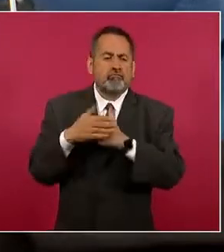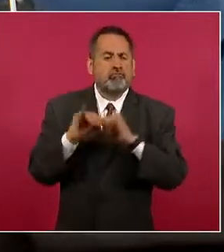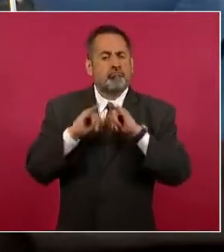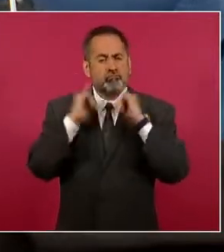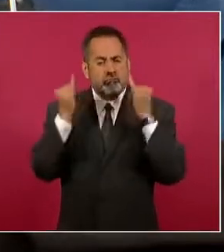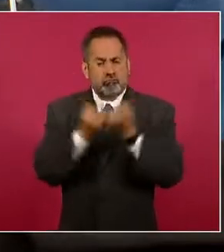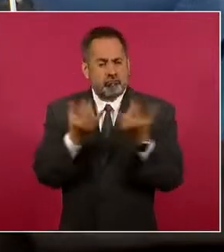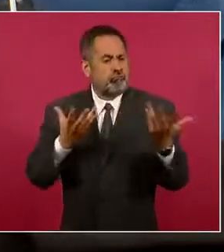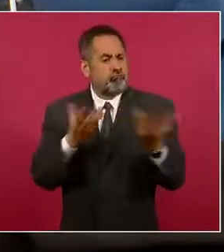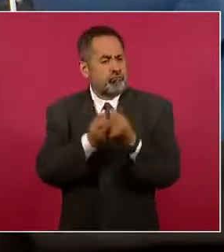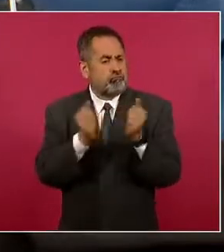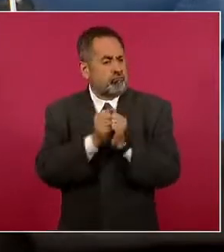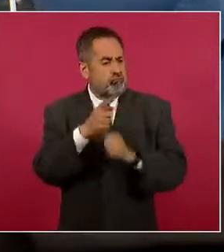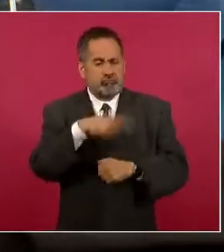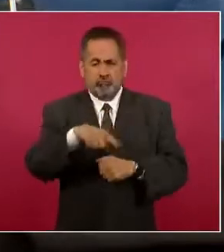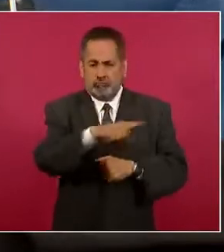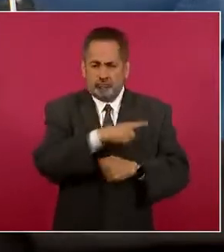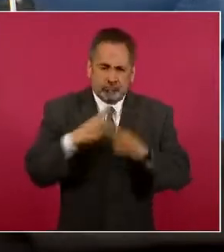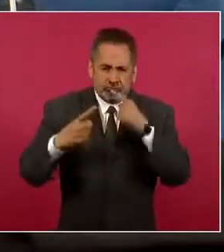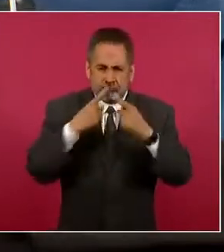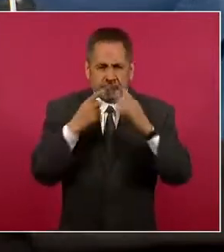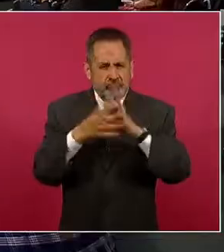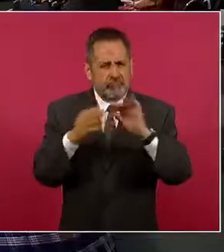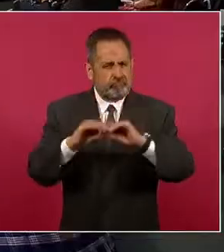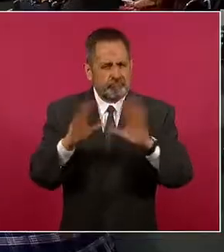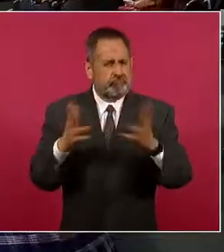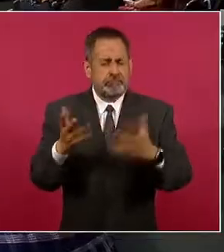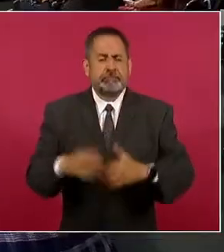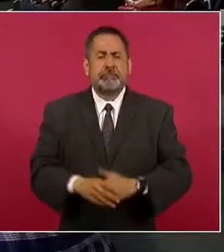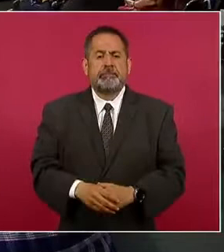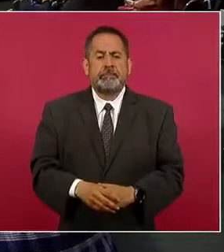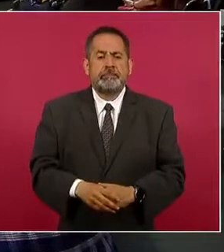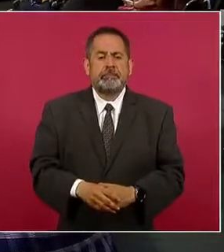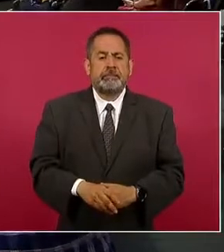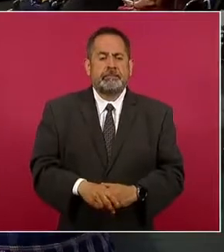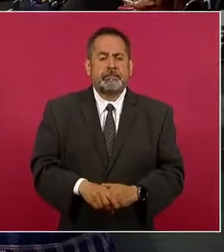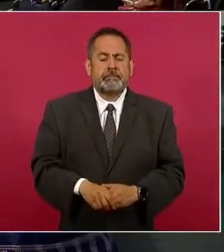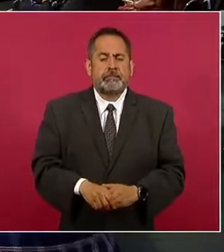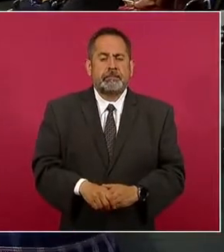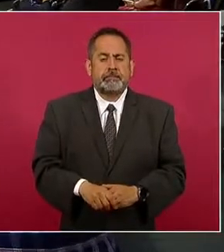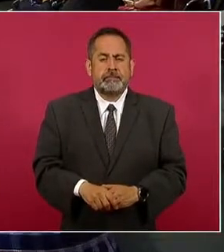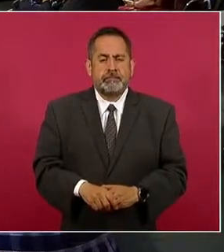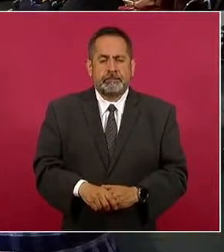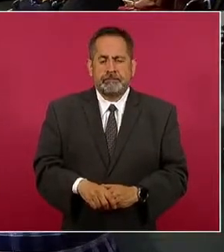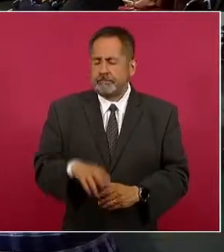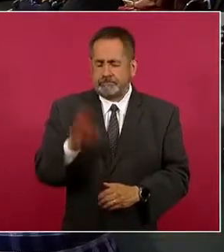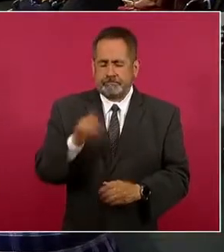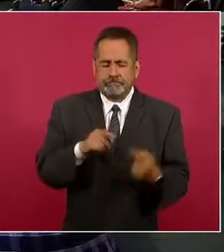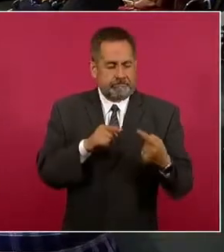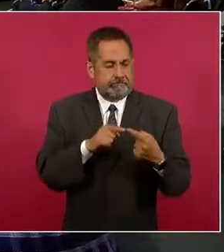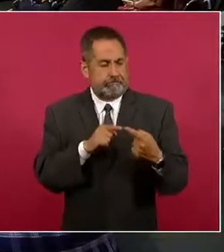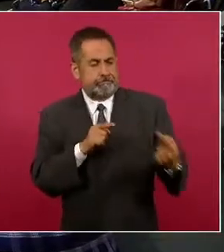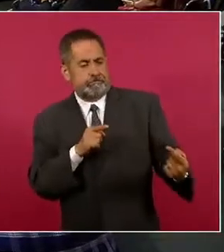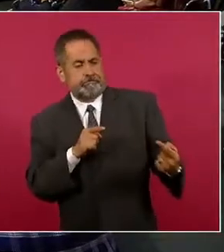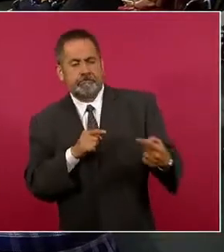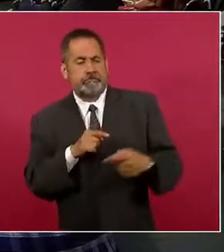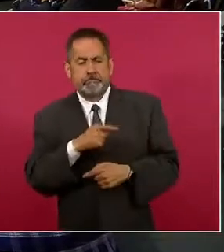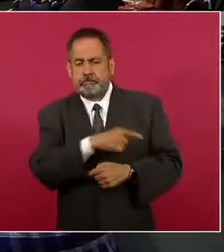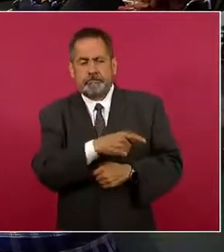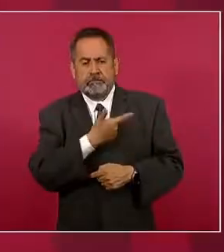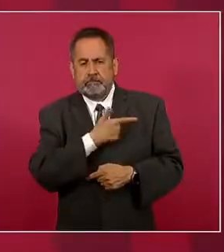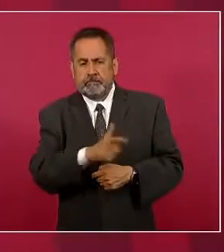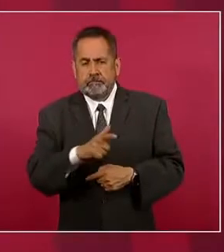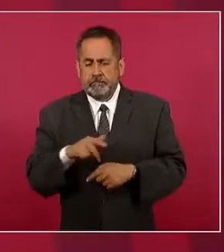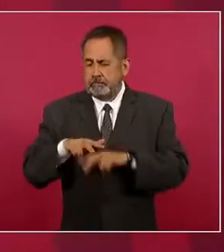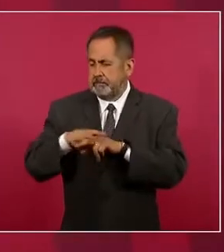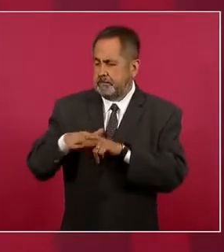para reunirse y aclarar esos puntos que ellos mencionan. Pues son opositores al Tren Maya, y